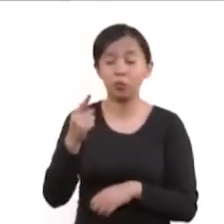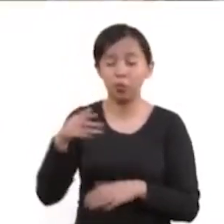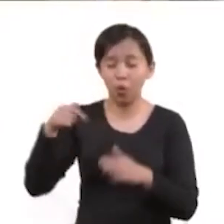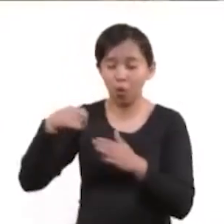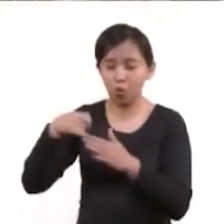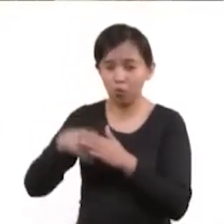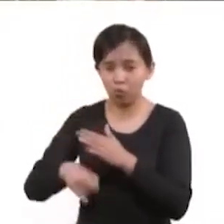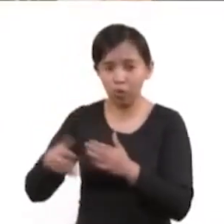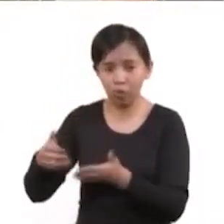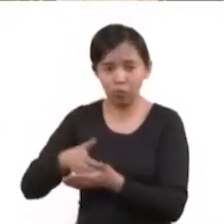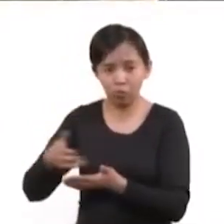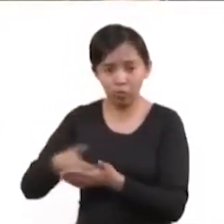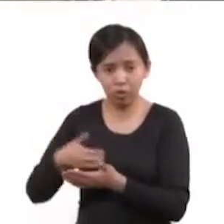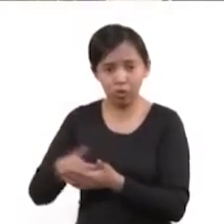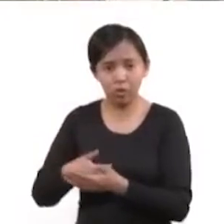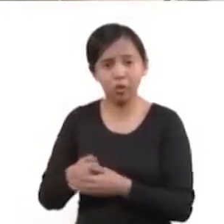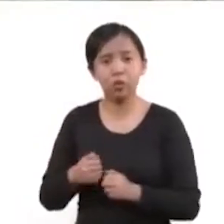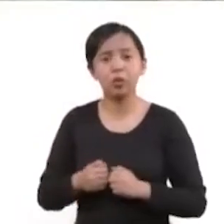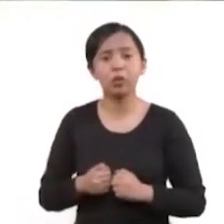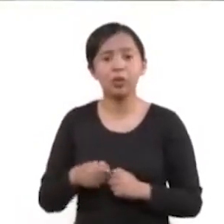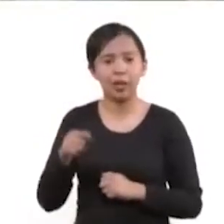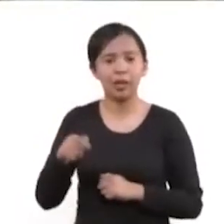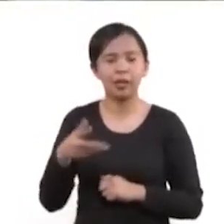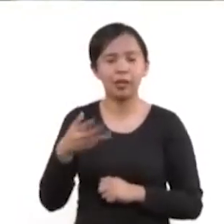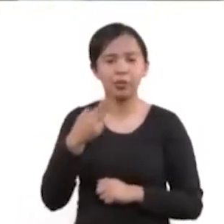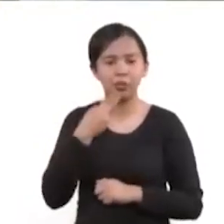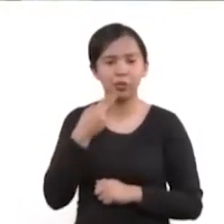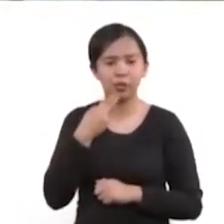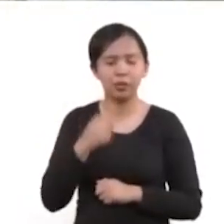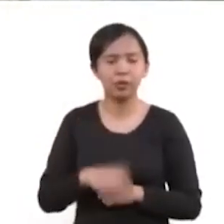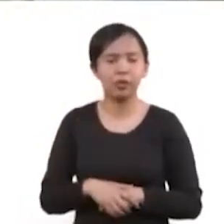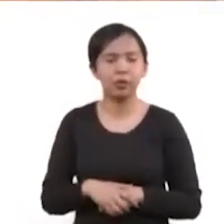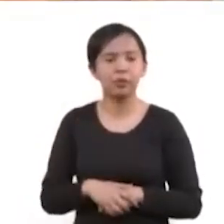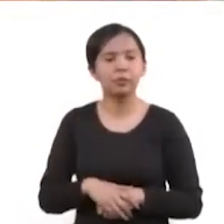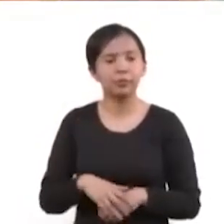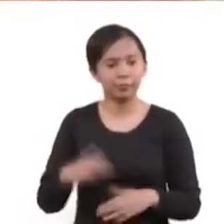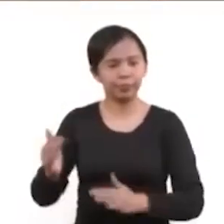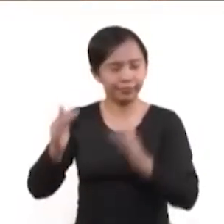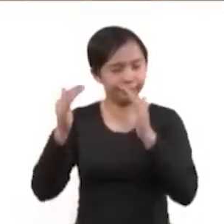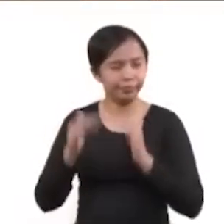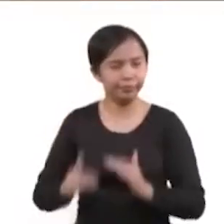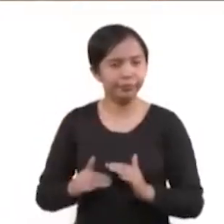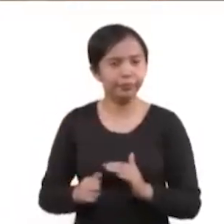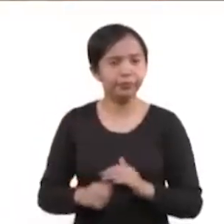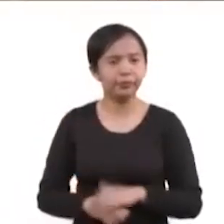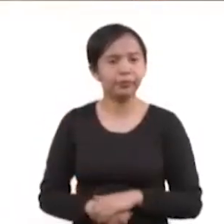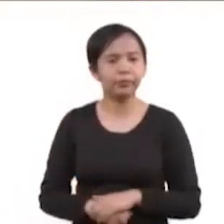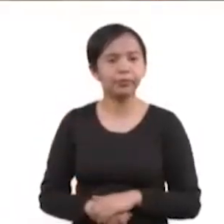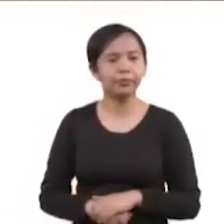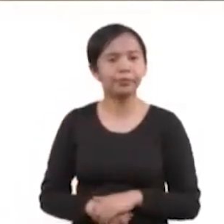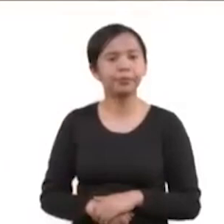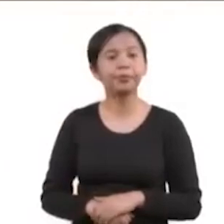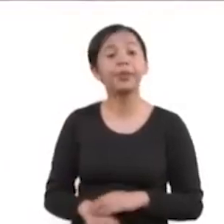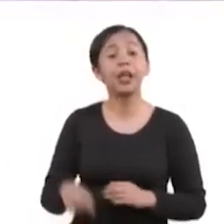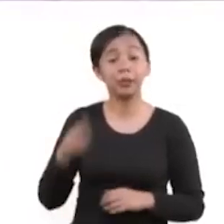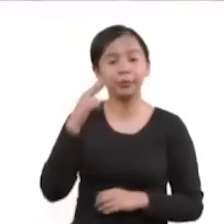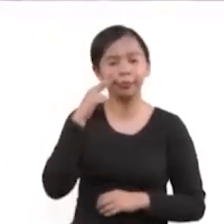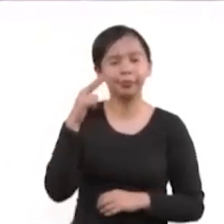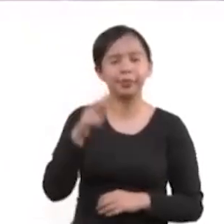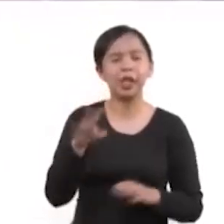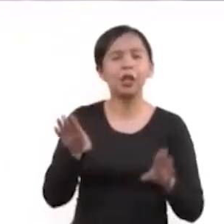pasos hombre que se abrieron en el piso de la terminal. La siguiente. Y aquí ya vemos cómo vamos en